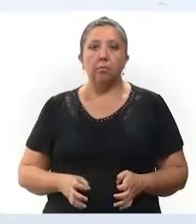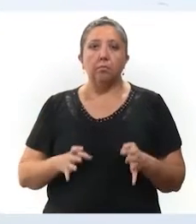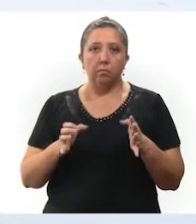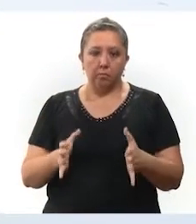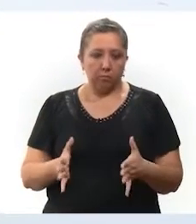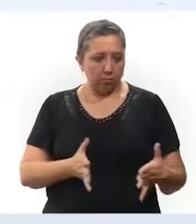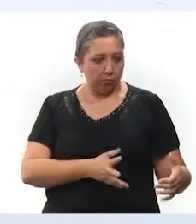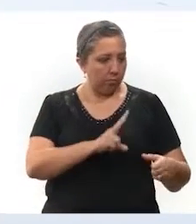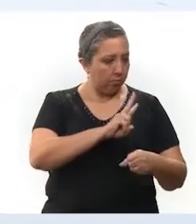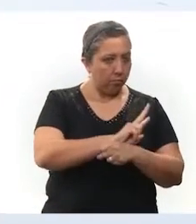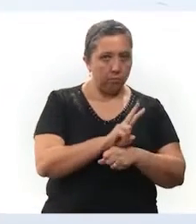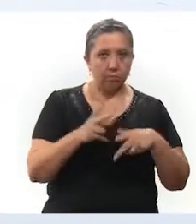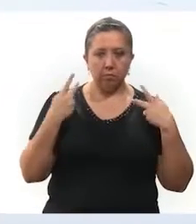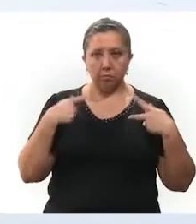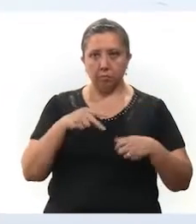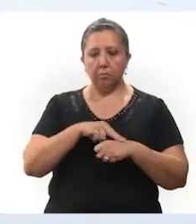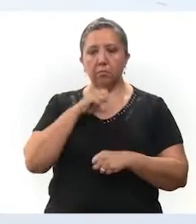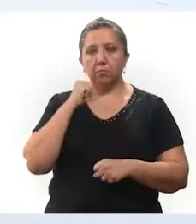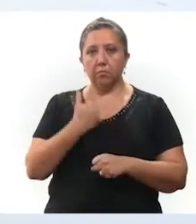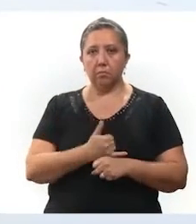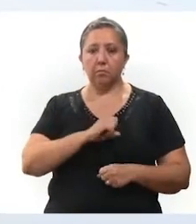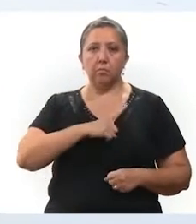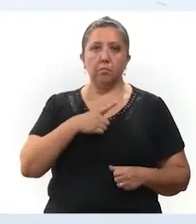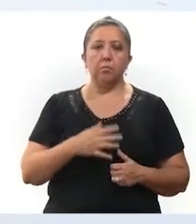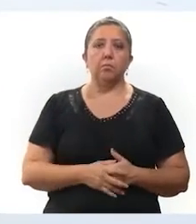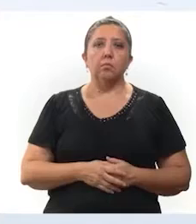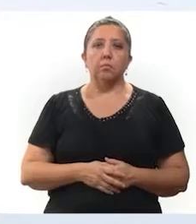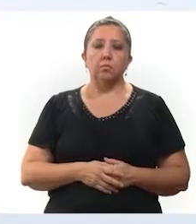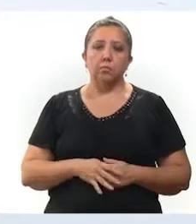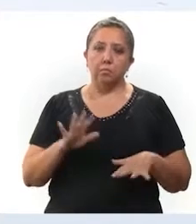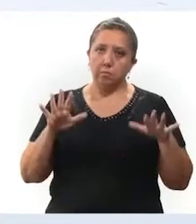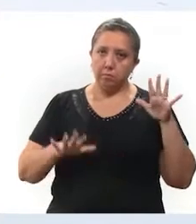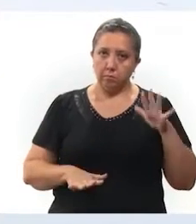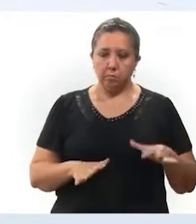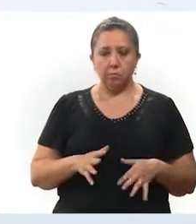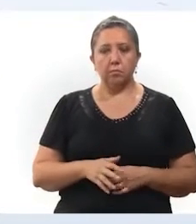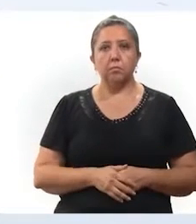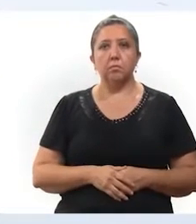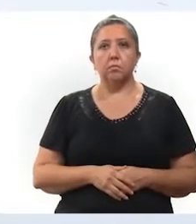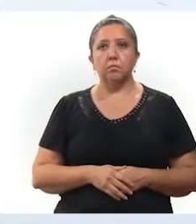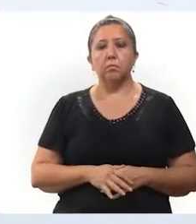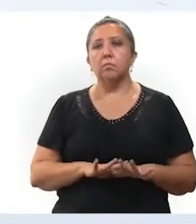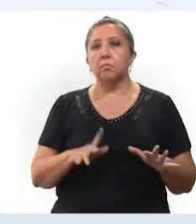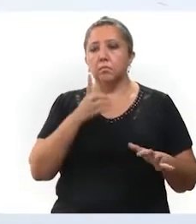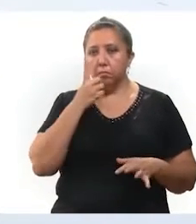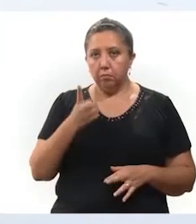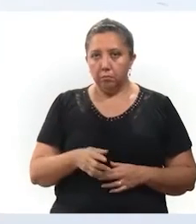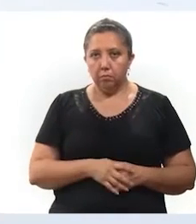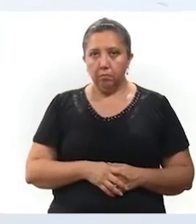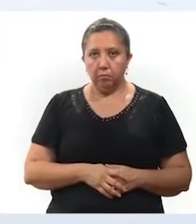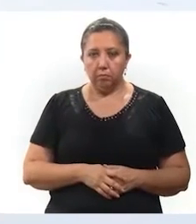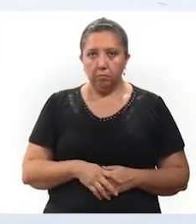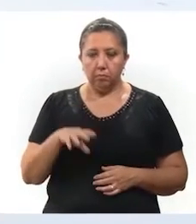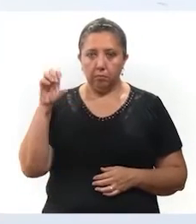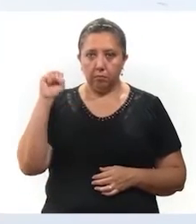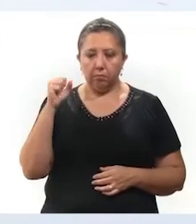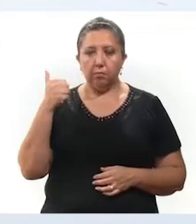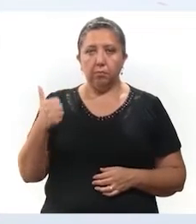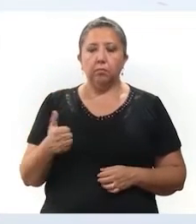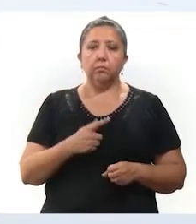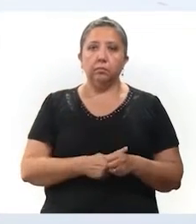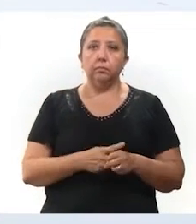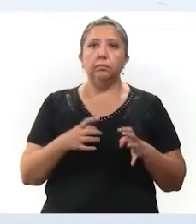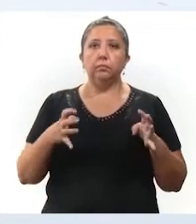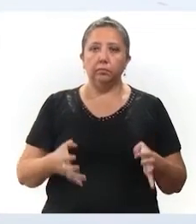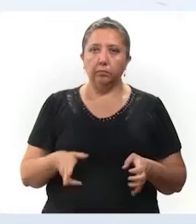estables, aislados, monitoreados por personal médico de los servicios de salud de Yucatán. Presentan síntomas leves. Como ya se mencionó, 66 de los